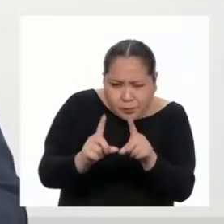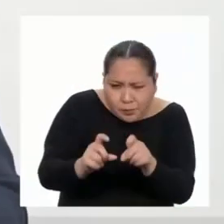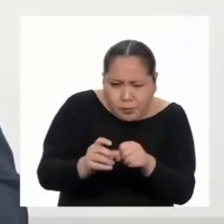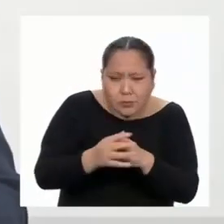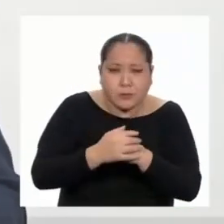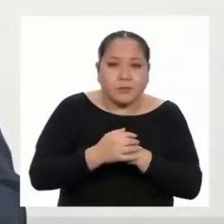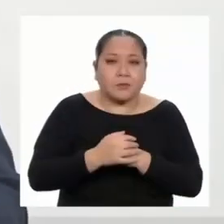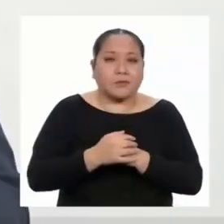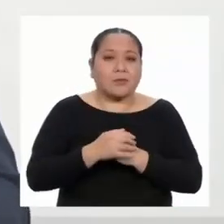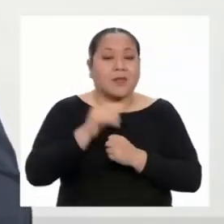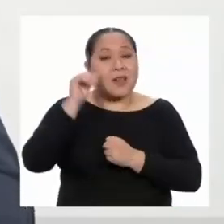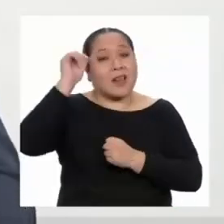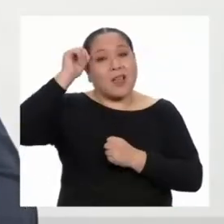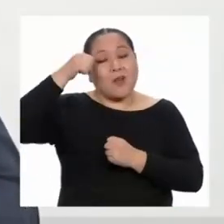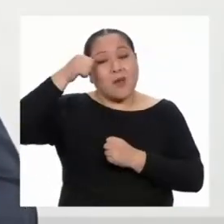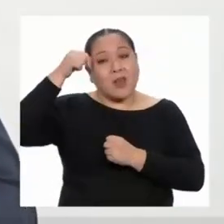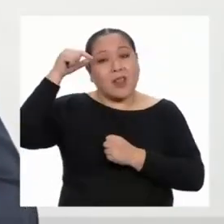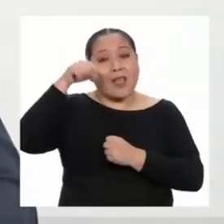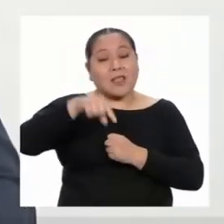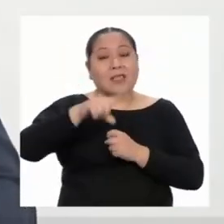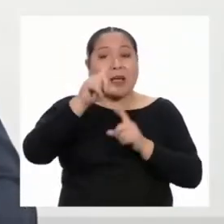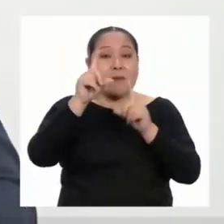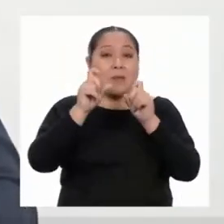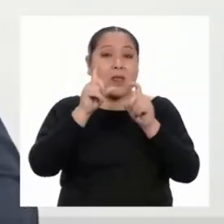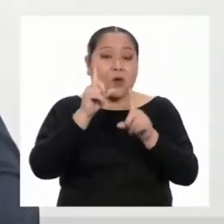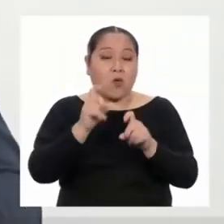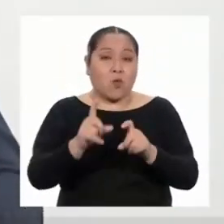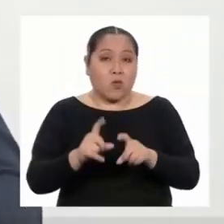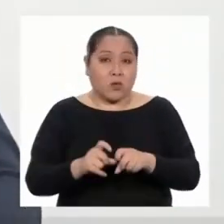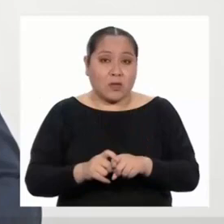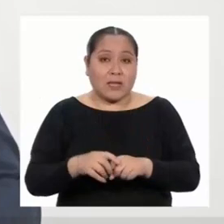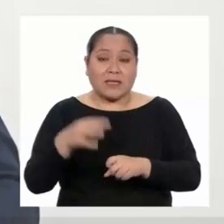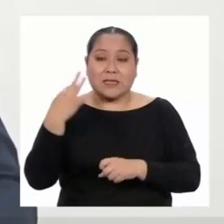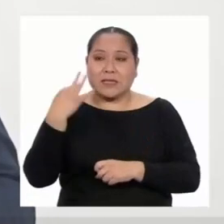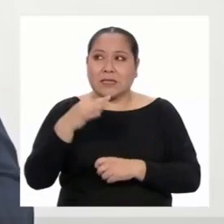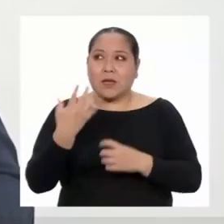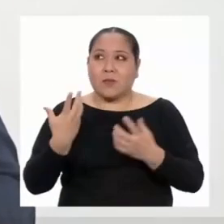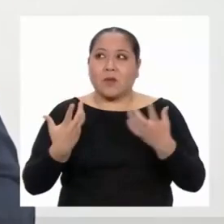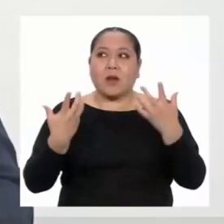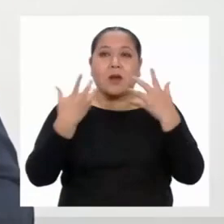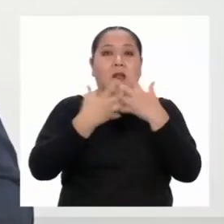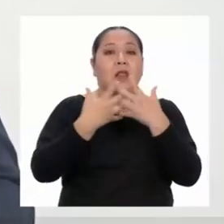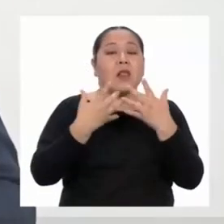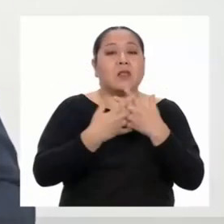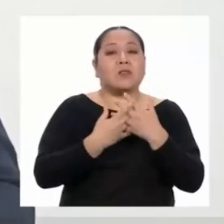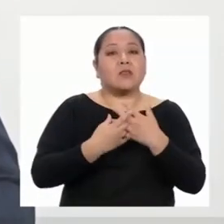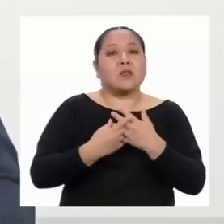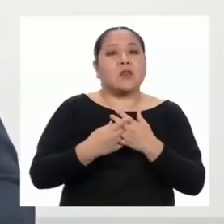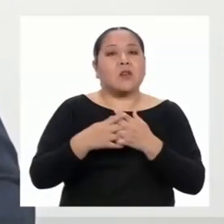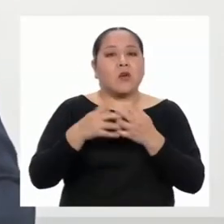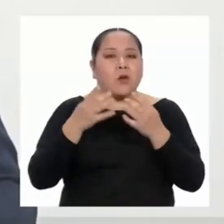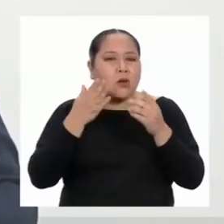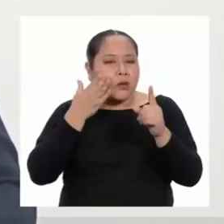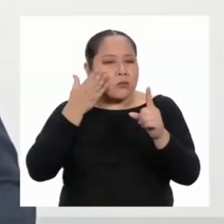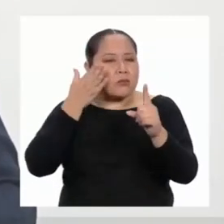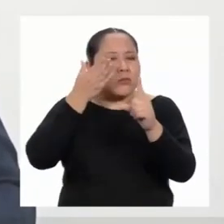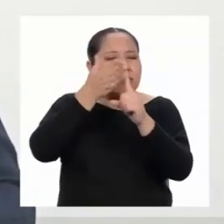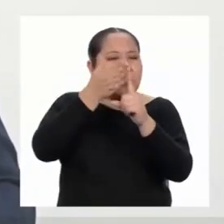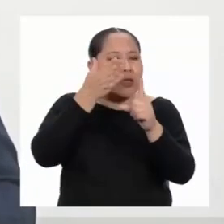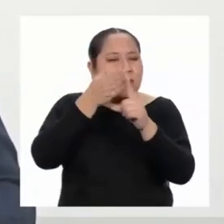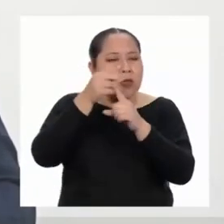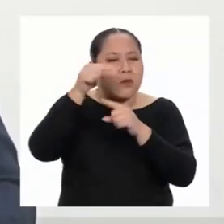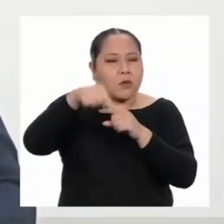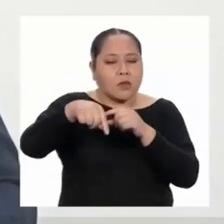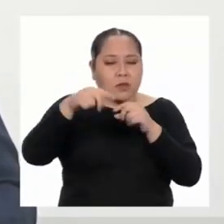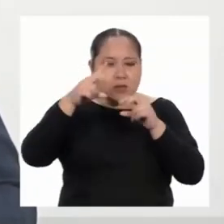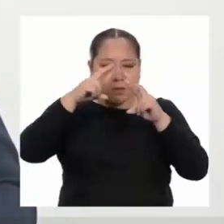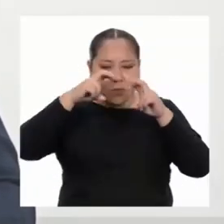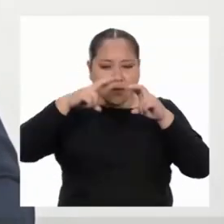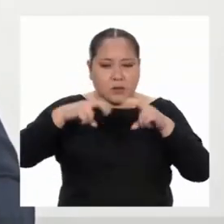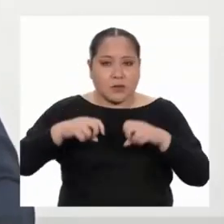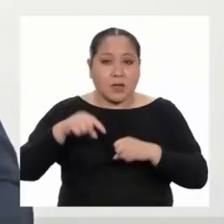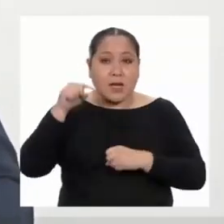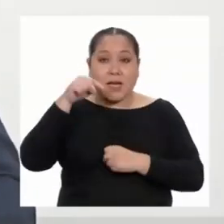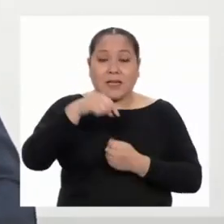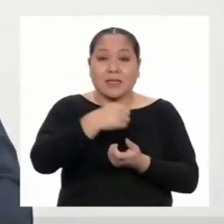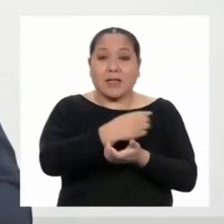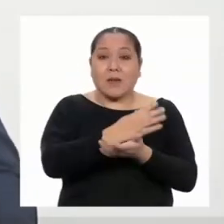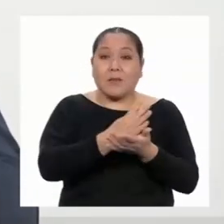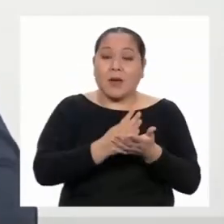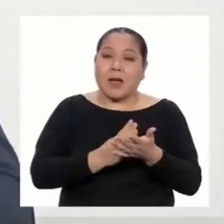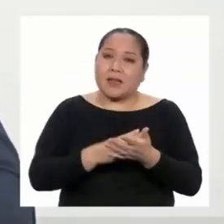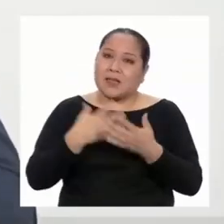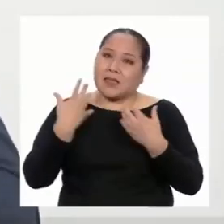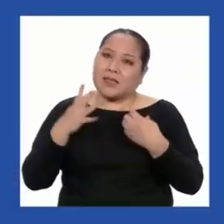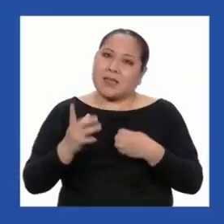Recuerden que las preguntas de la encuesta deben estar siempre relacionadas con la meta del estudio de la investigación. Esta parte ya